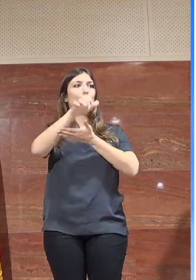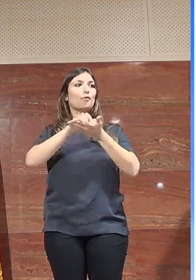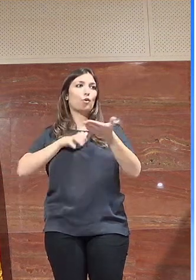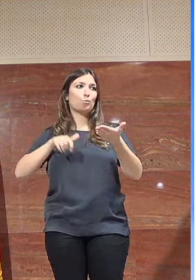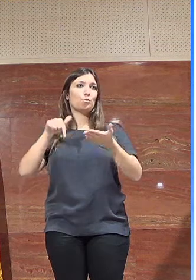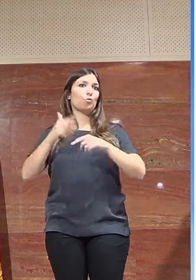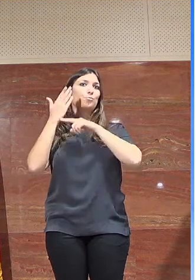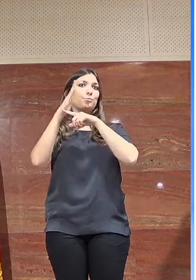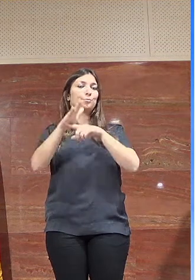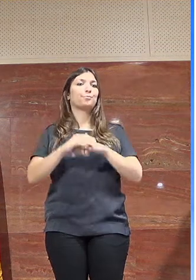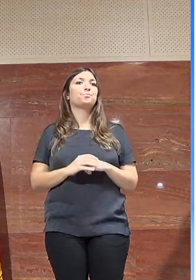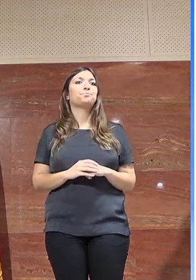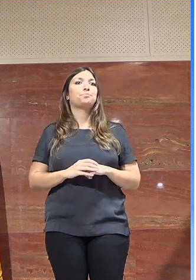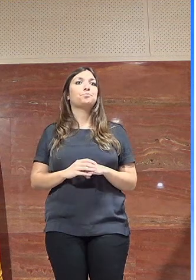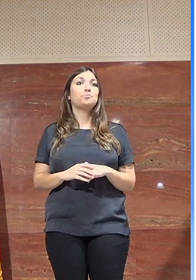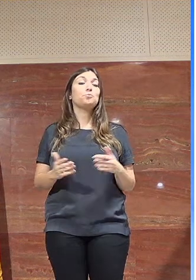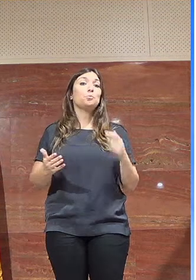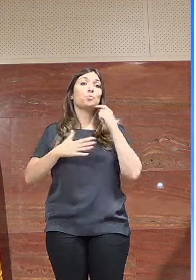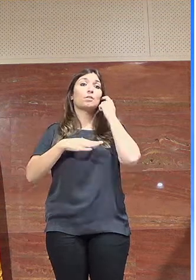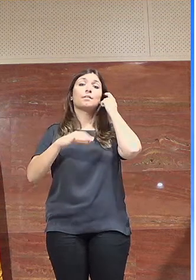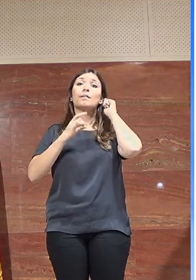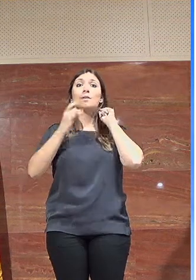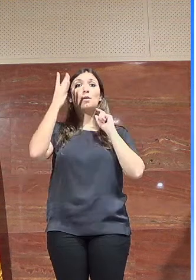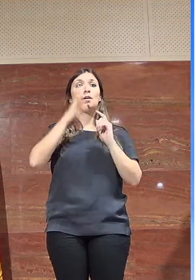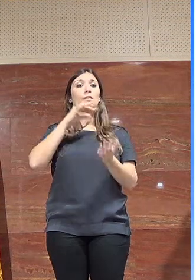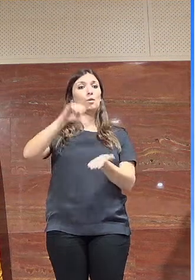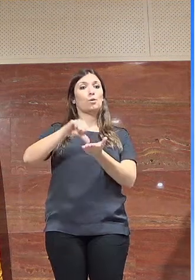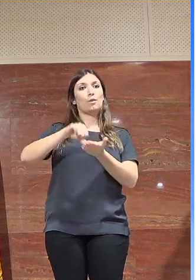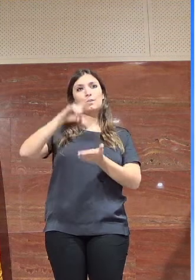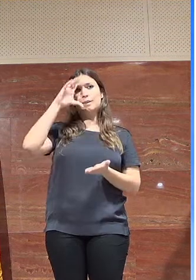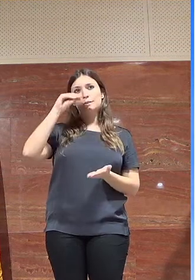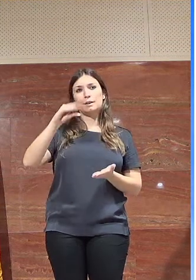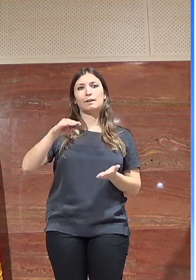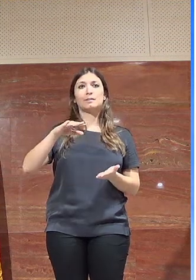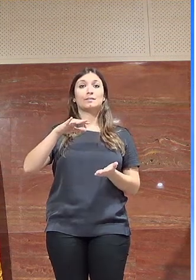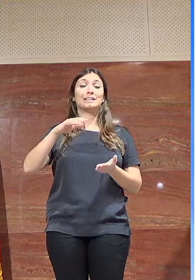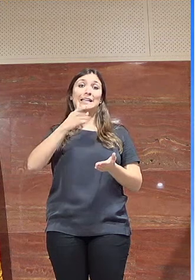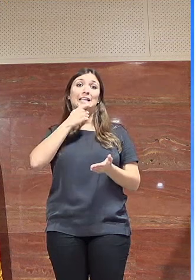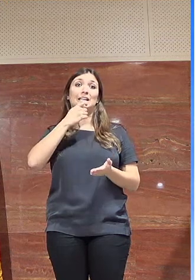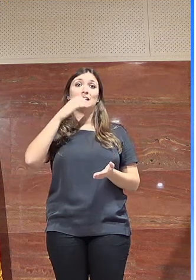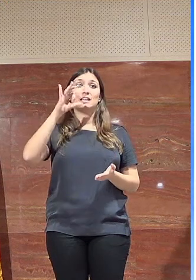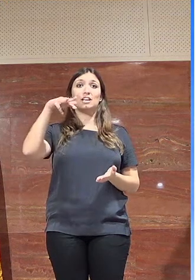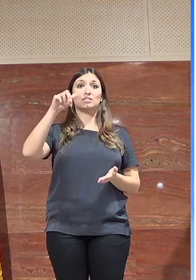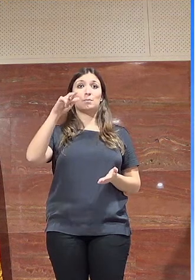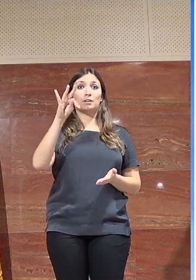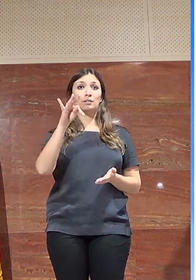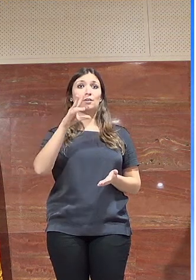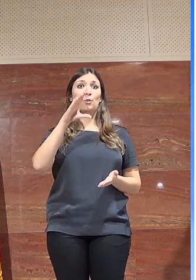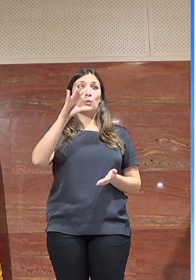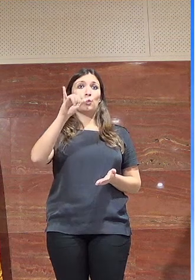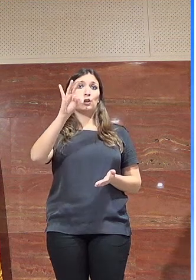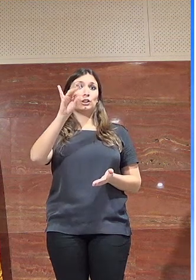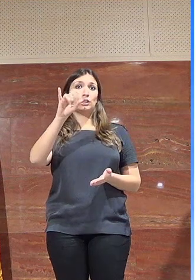que presentamos, ¿no? Posiblemente la idea de ciudad inteligente o de entorno inteligente o de Smart City está bastante alejada